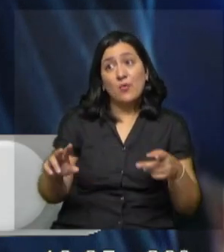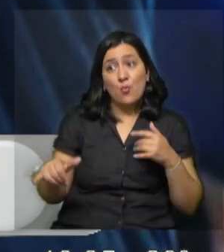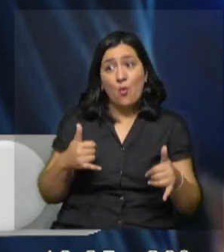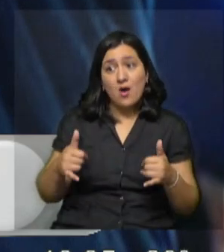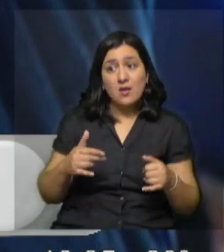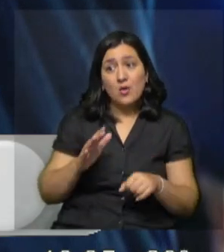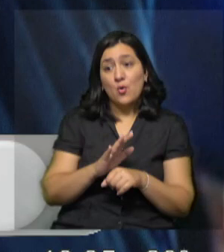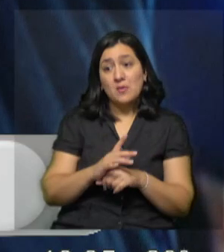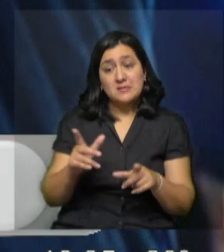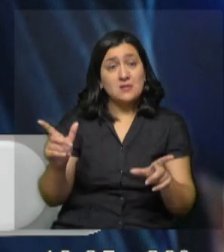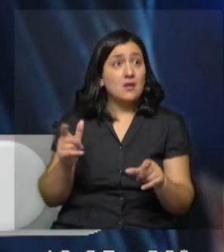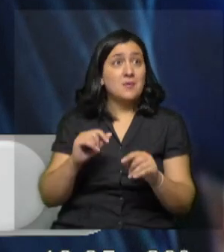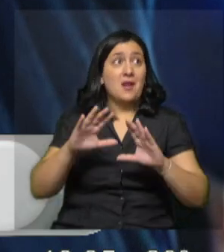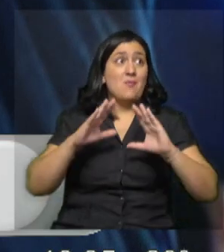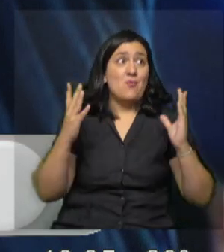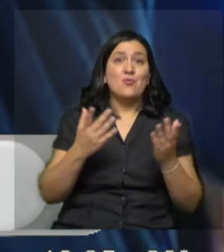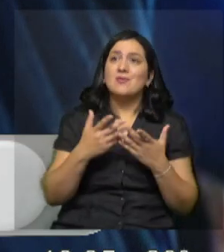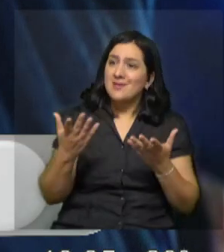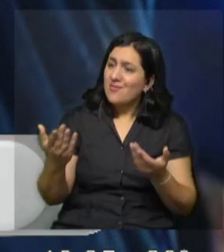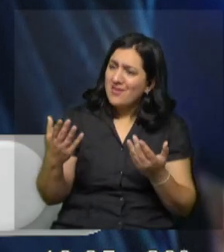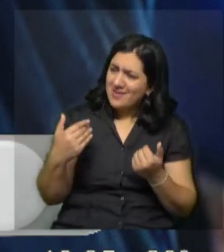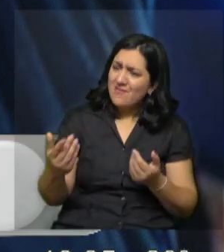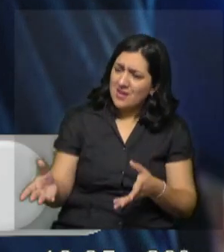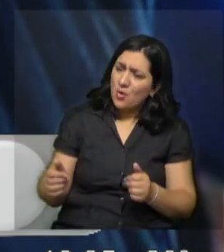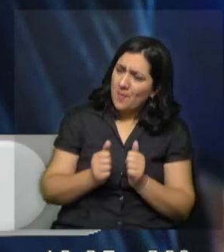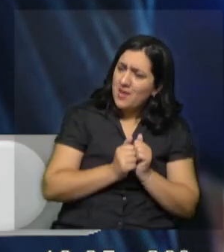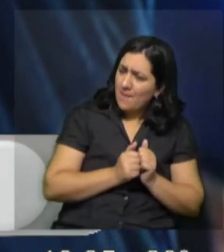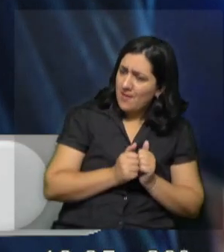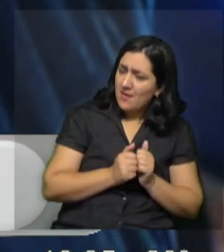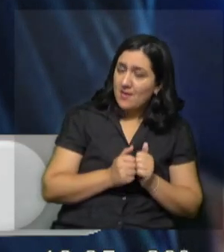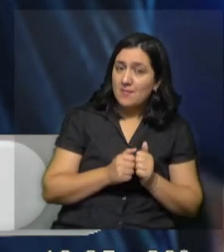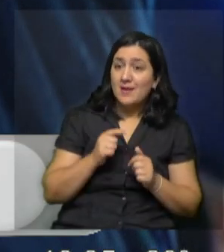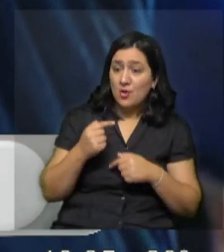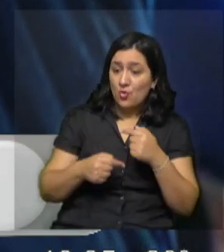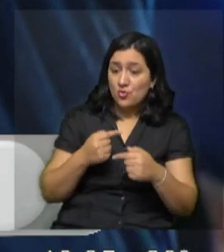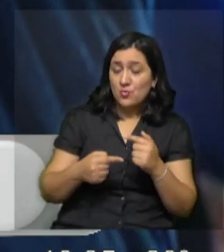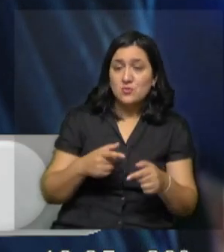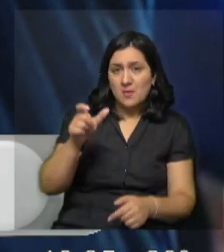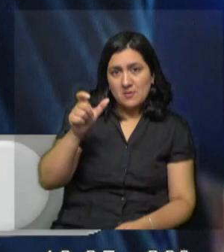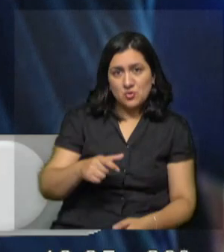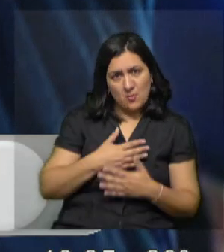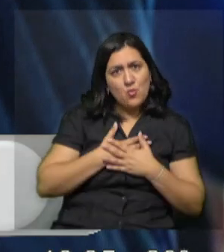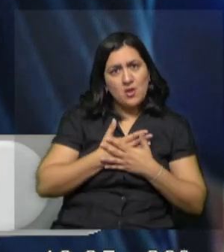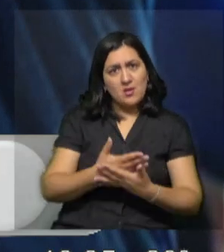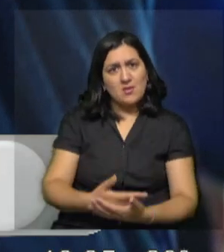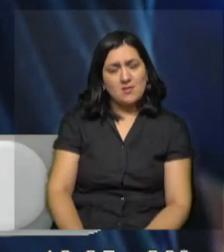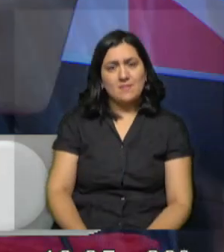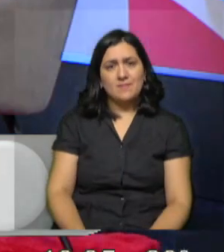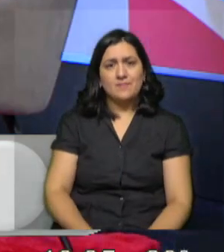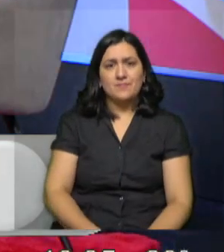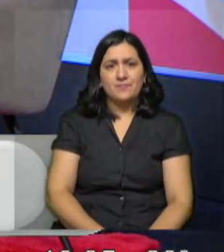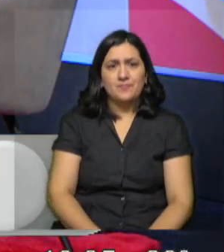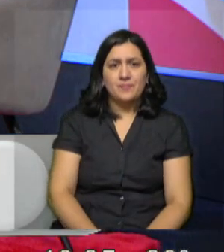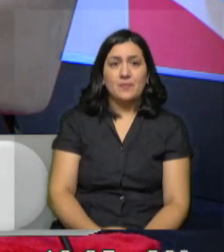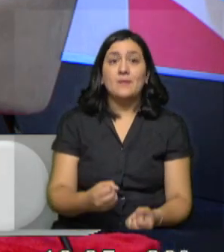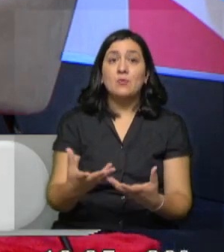y bueno, me parecía que era que mantenerlo en actividad, una persona muy capaz y muy querida, y